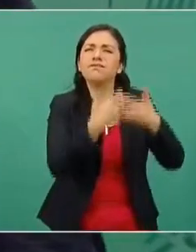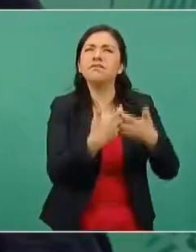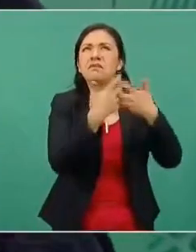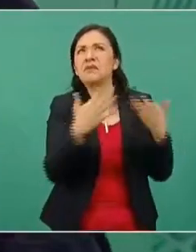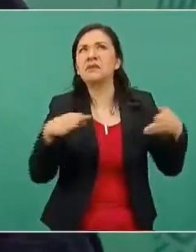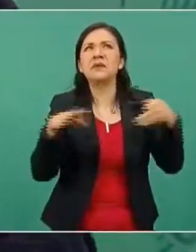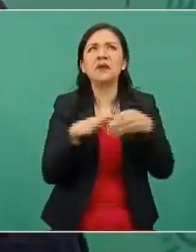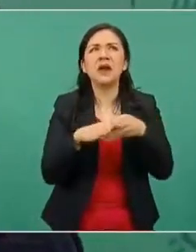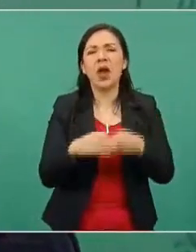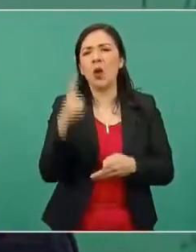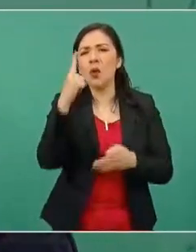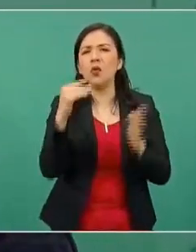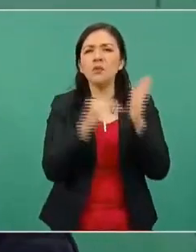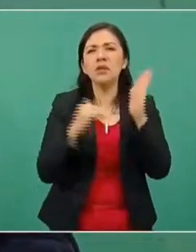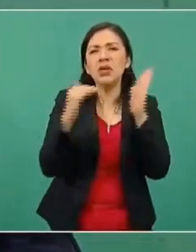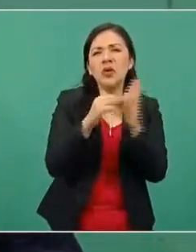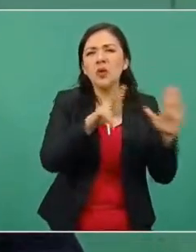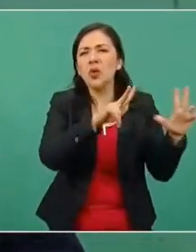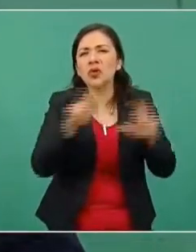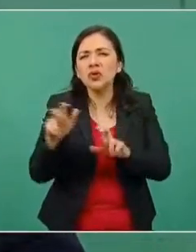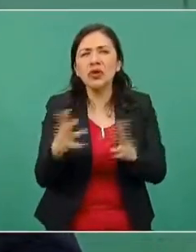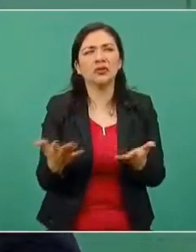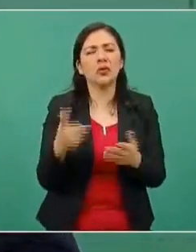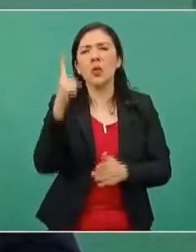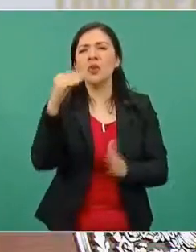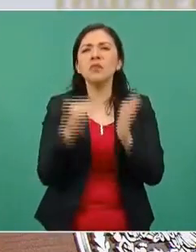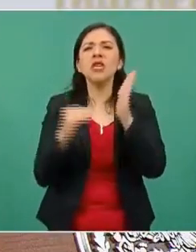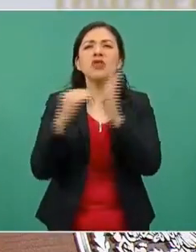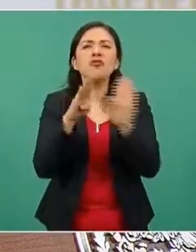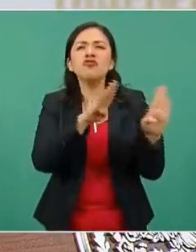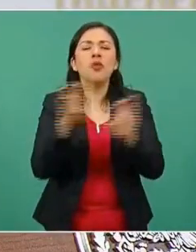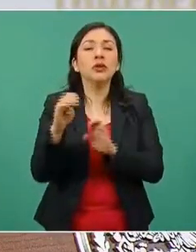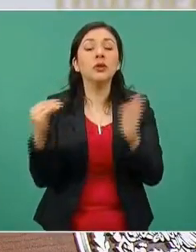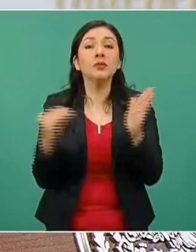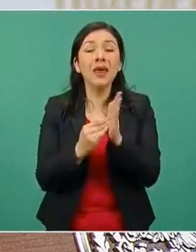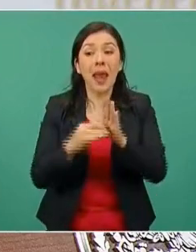de 1.800.000 a 1.900.000 barriles diarios.